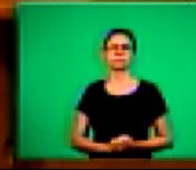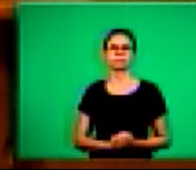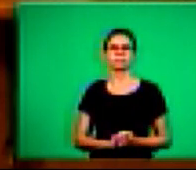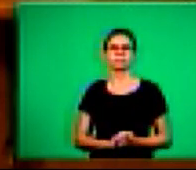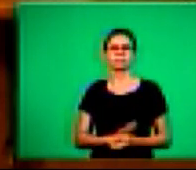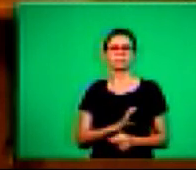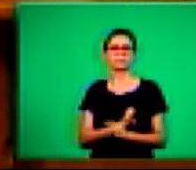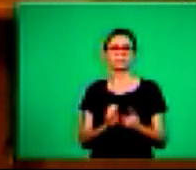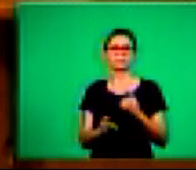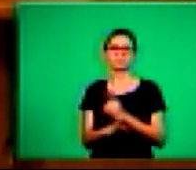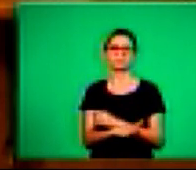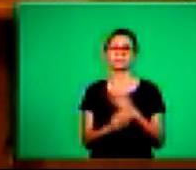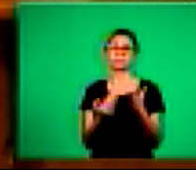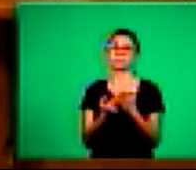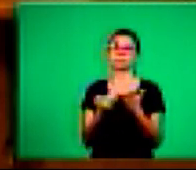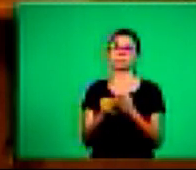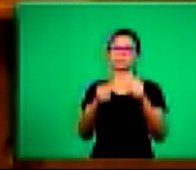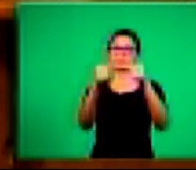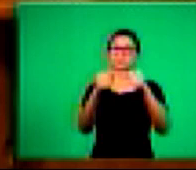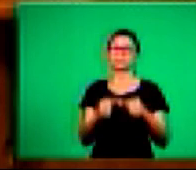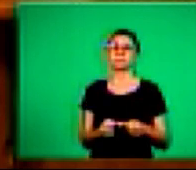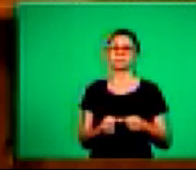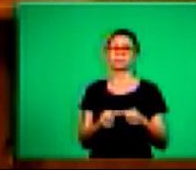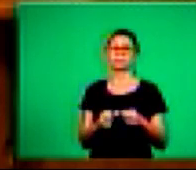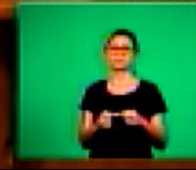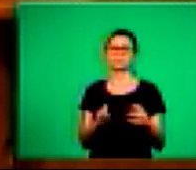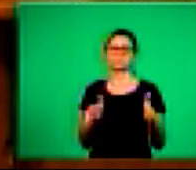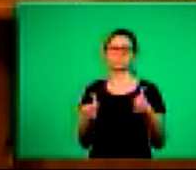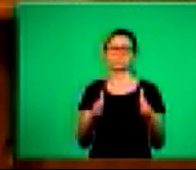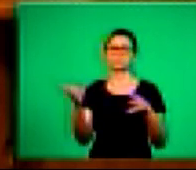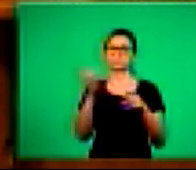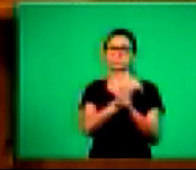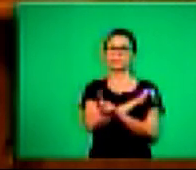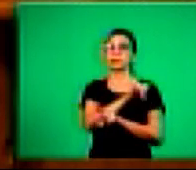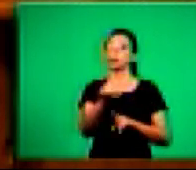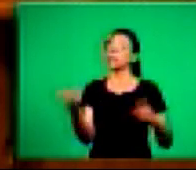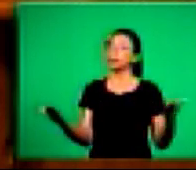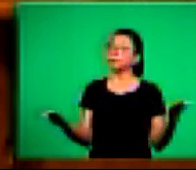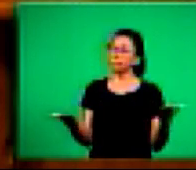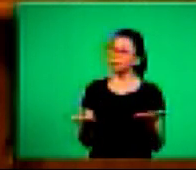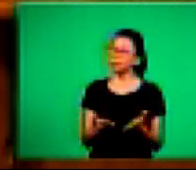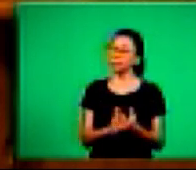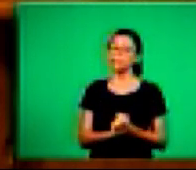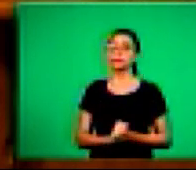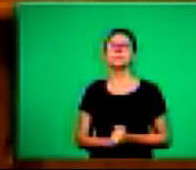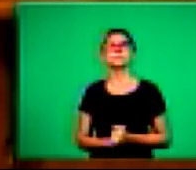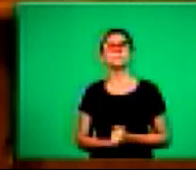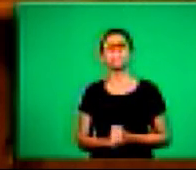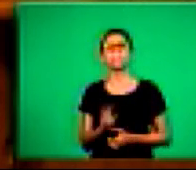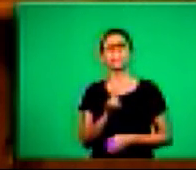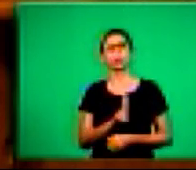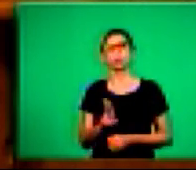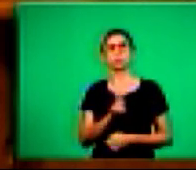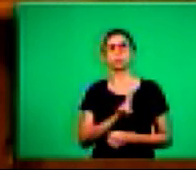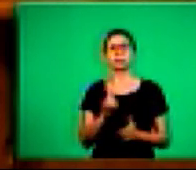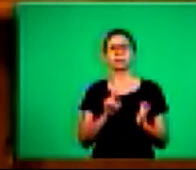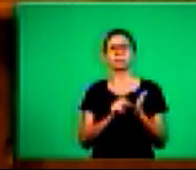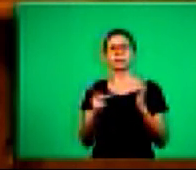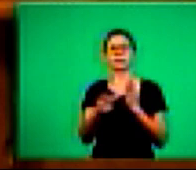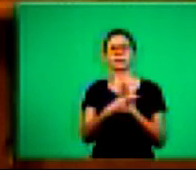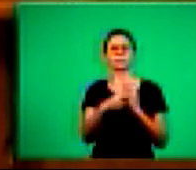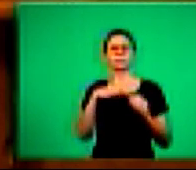estudio bíblico relacionado a este momento profético que la iglesia está viviendo esta última hora vamos a tener una